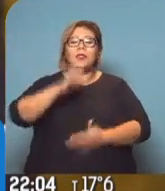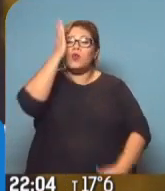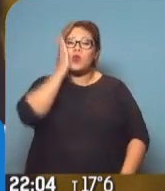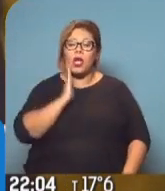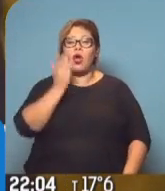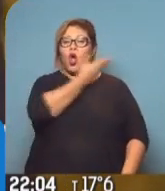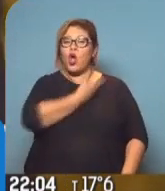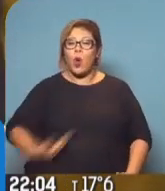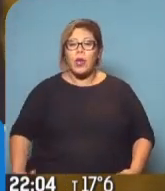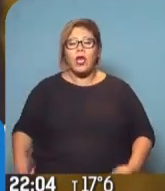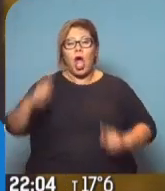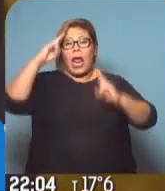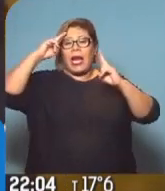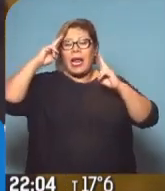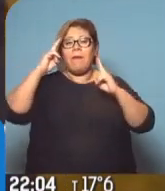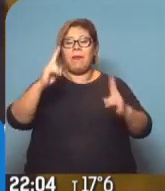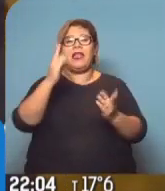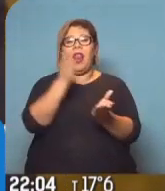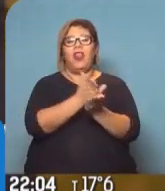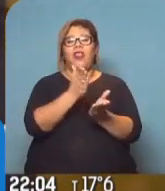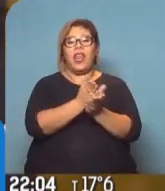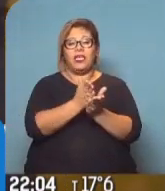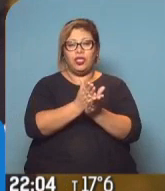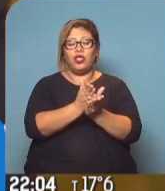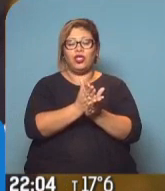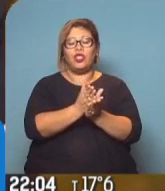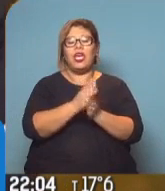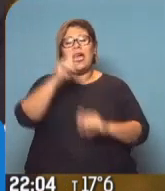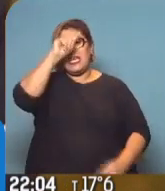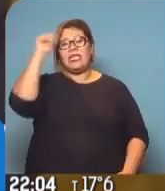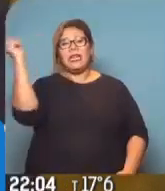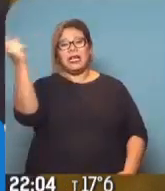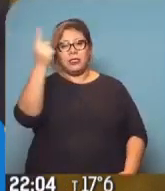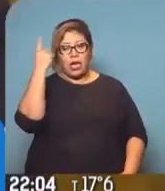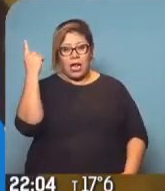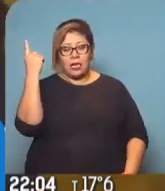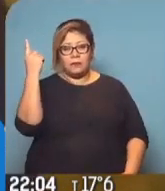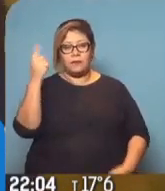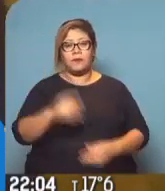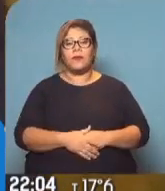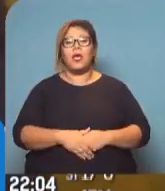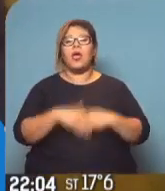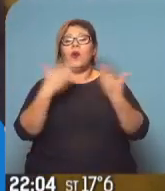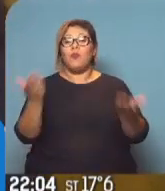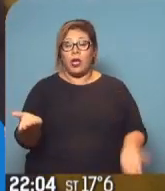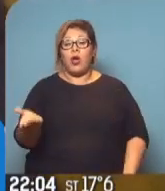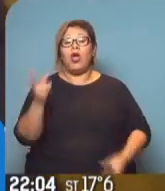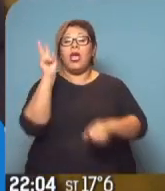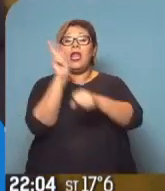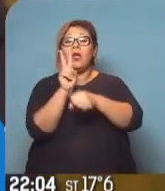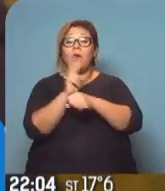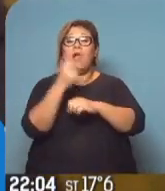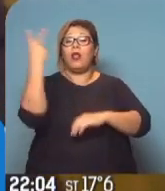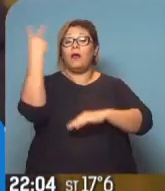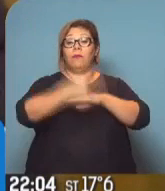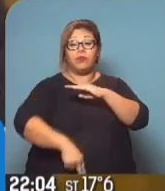gobierno respetuoso de los principios del derecho internacional, entre ellos la institución del asilo. El concederlo o retirarlo es facultad